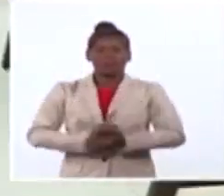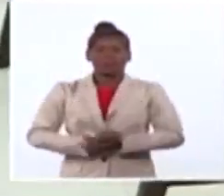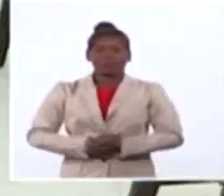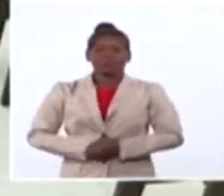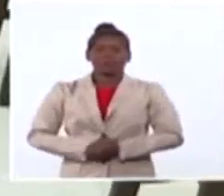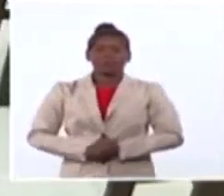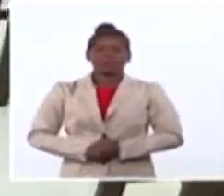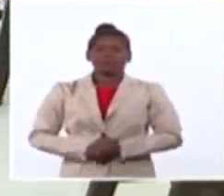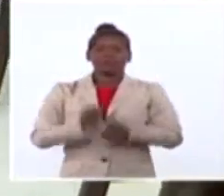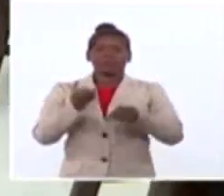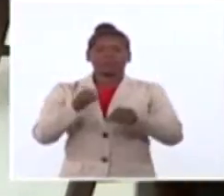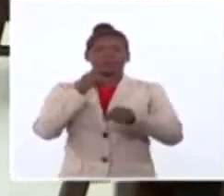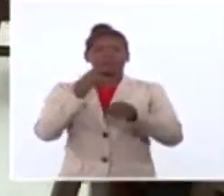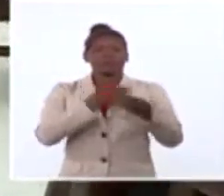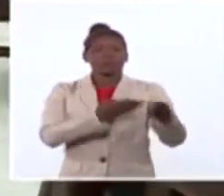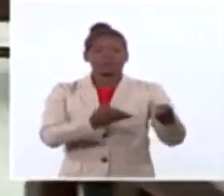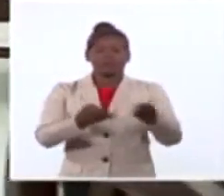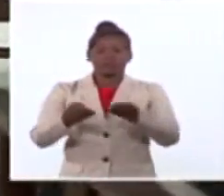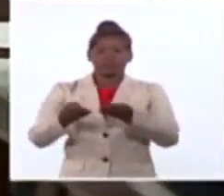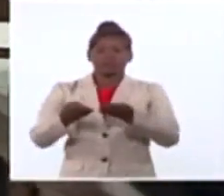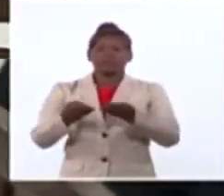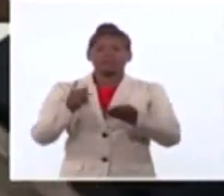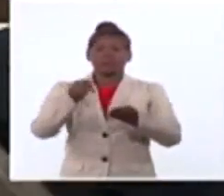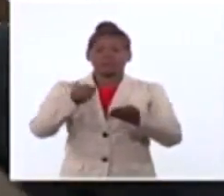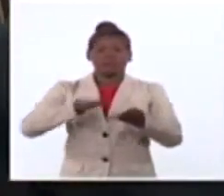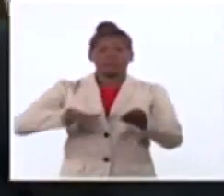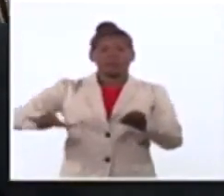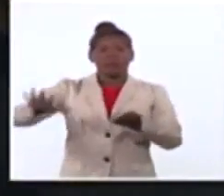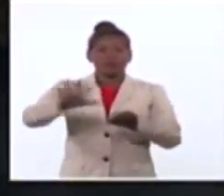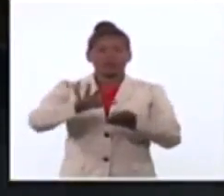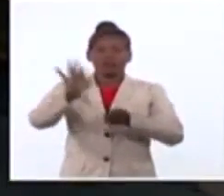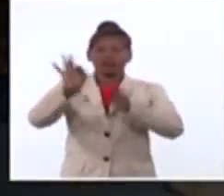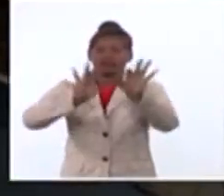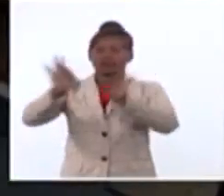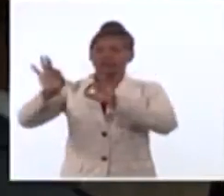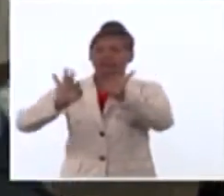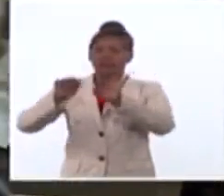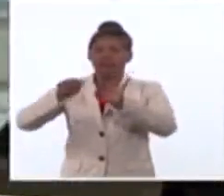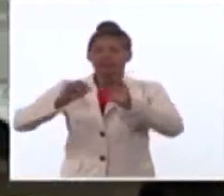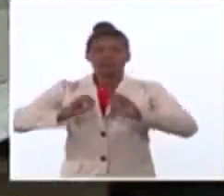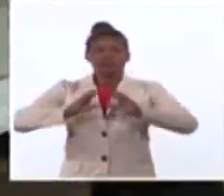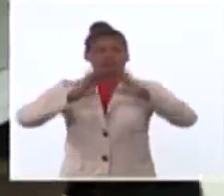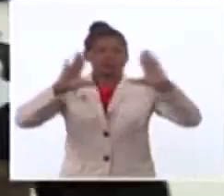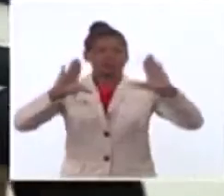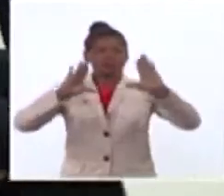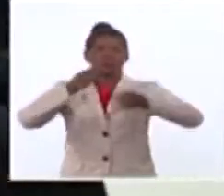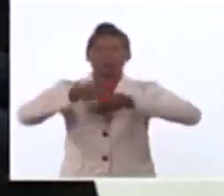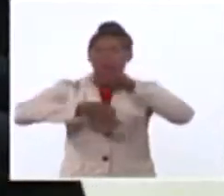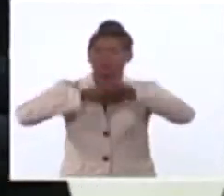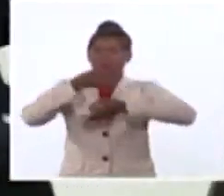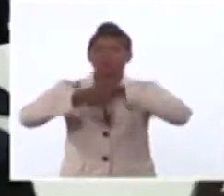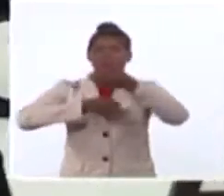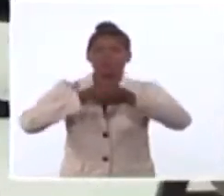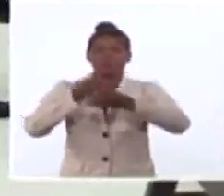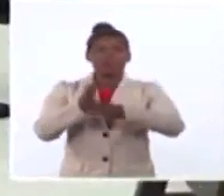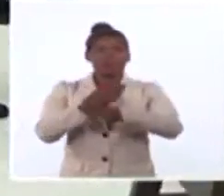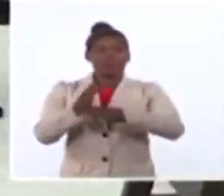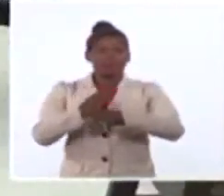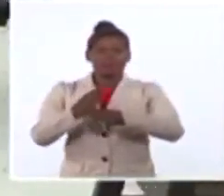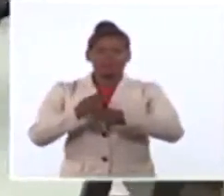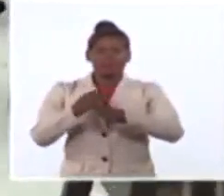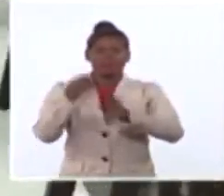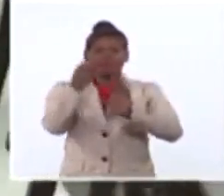Tengo el honor de haberlo convocado esta mañana, tomando en cuenta que en